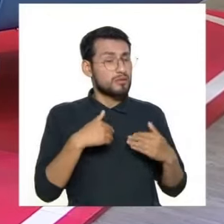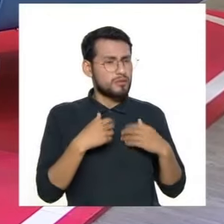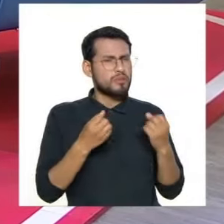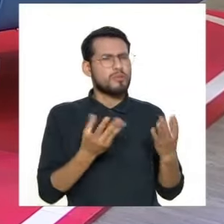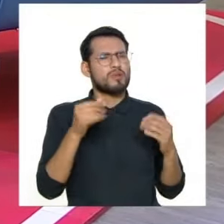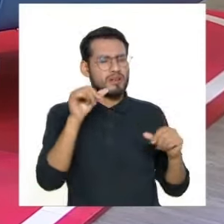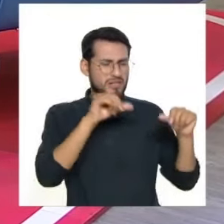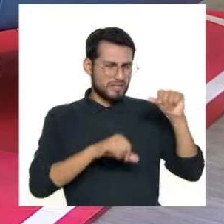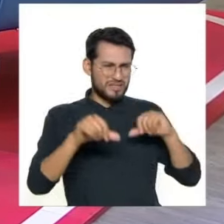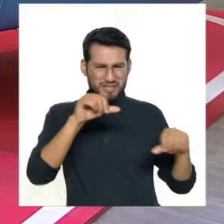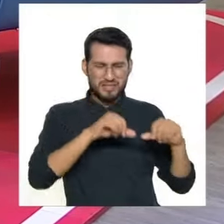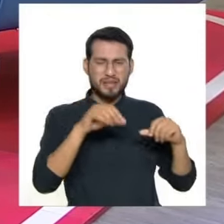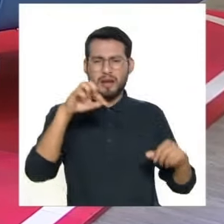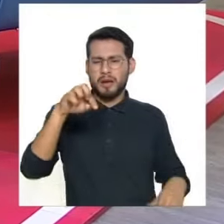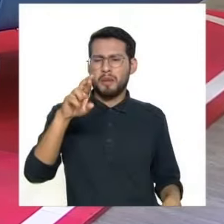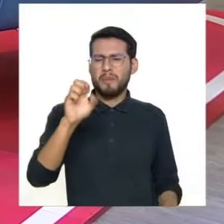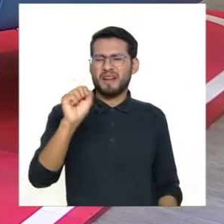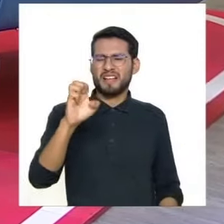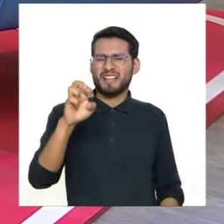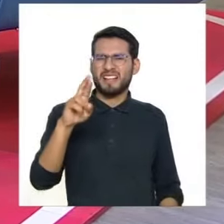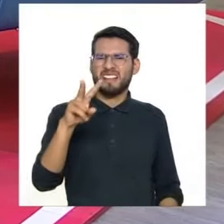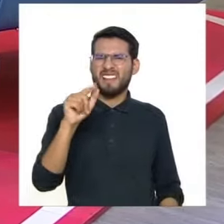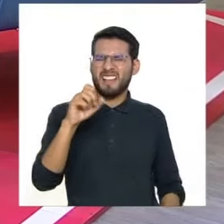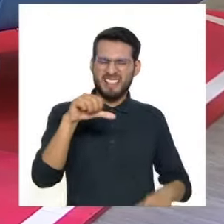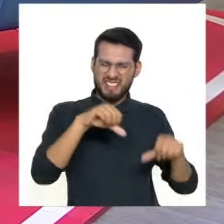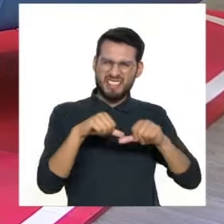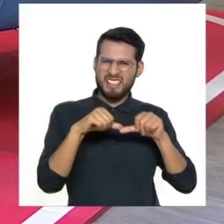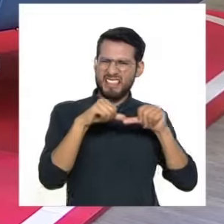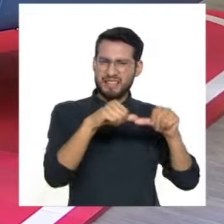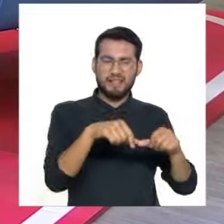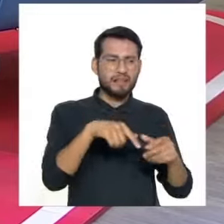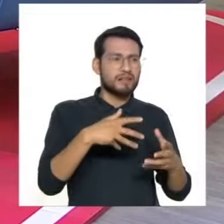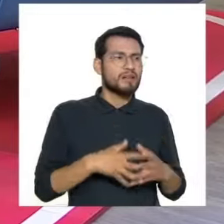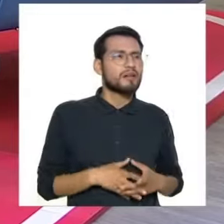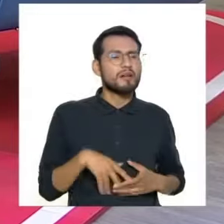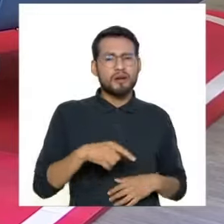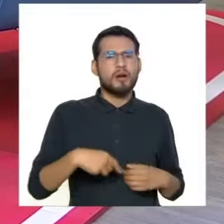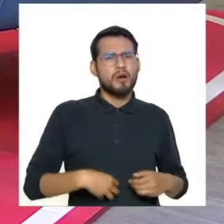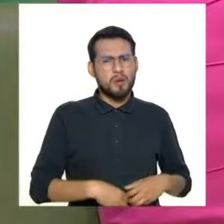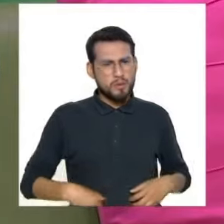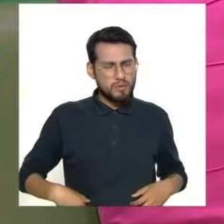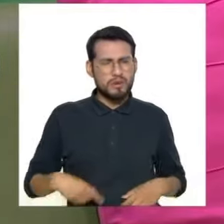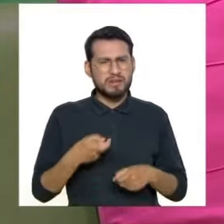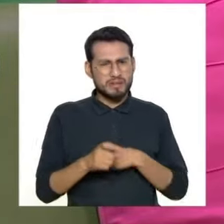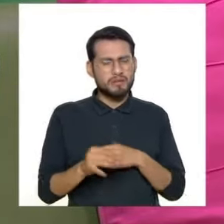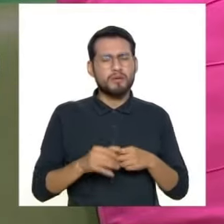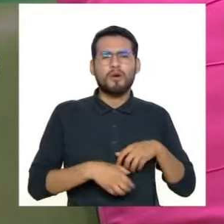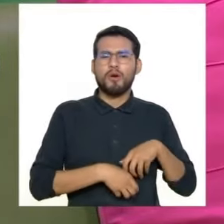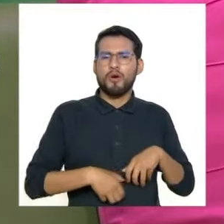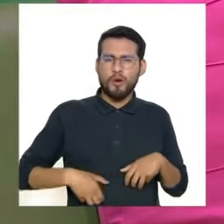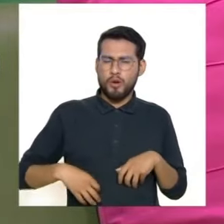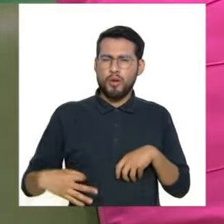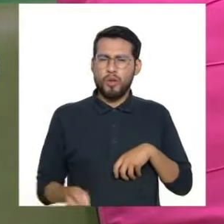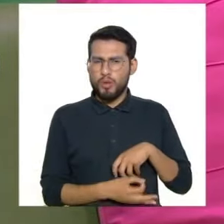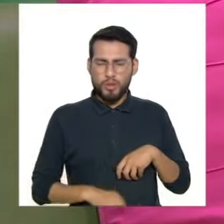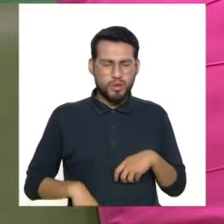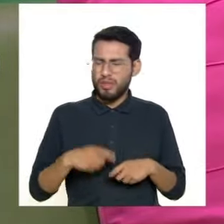preservantes que se ha visto que este son deleteri para tanto el estómago como para el colon Hay que hacerlo con